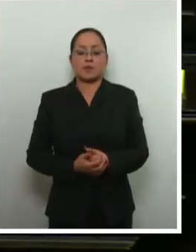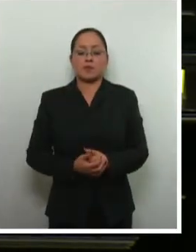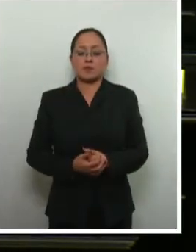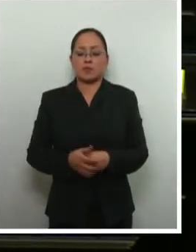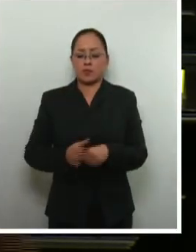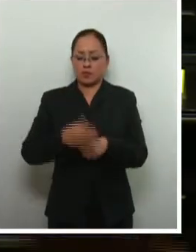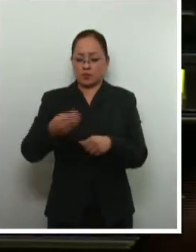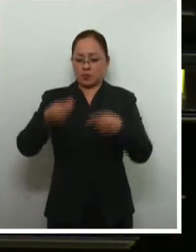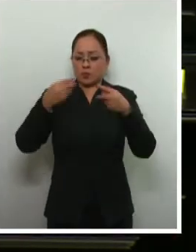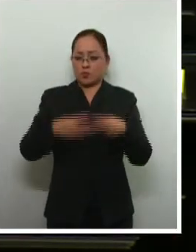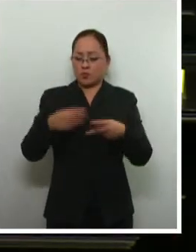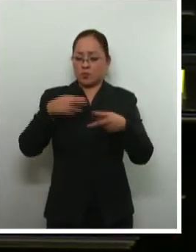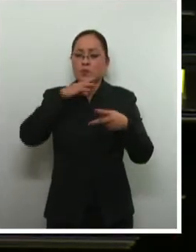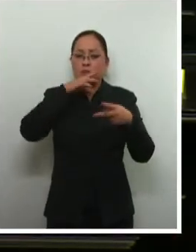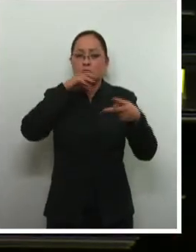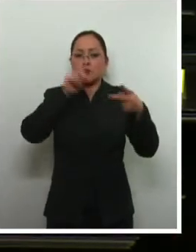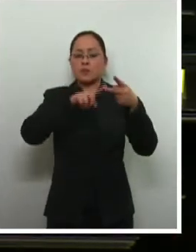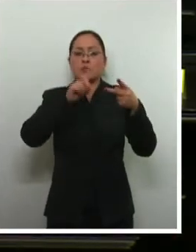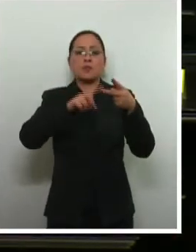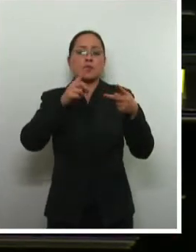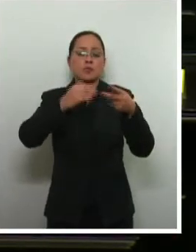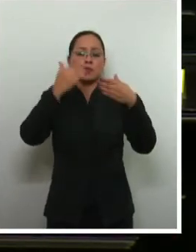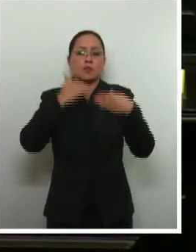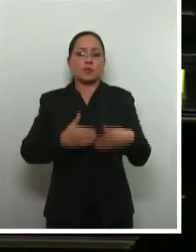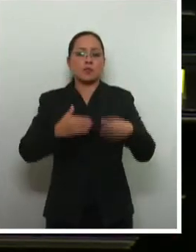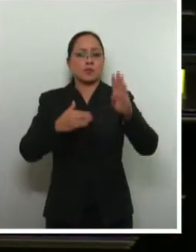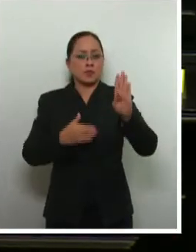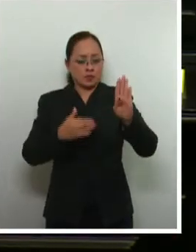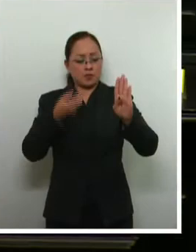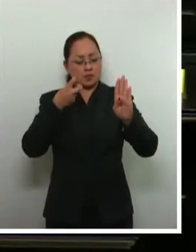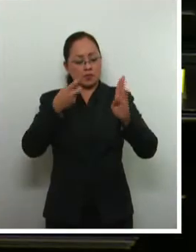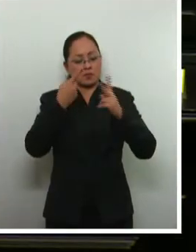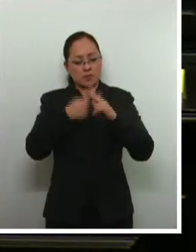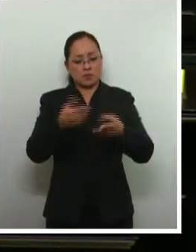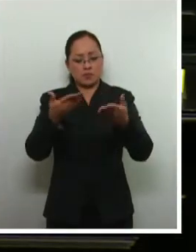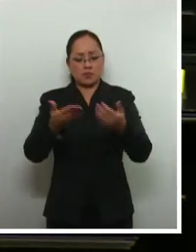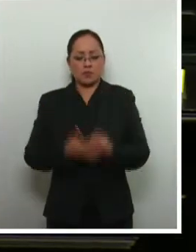Por eso pasamos ya directamente al apartado B.